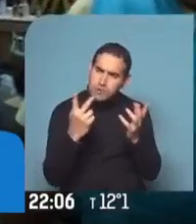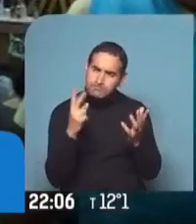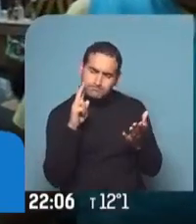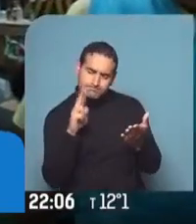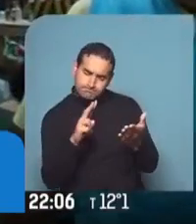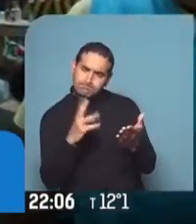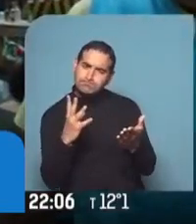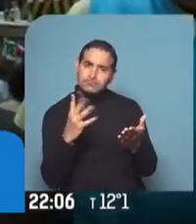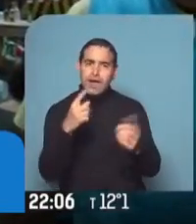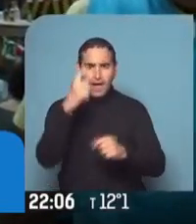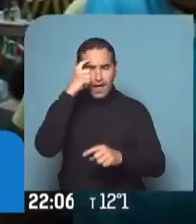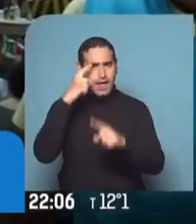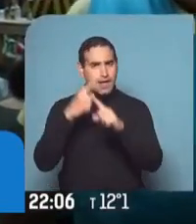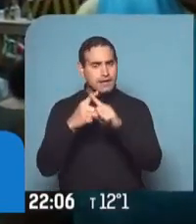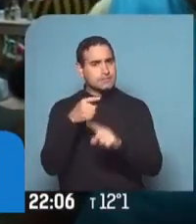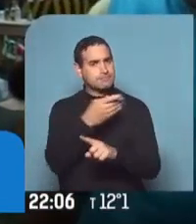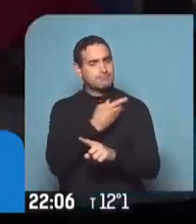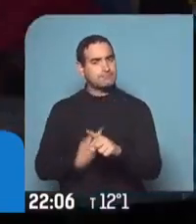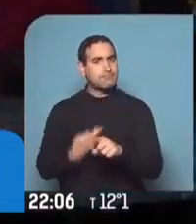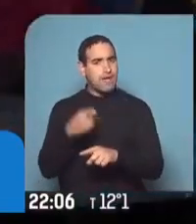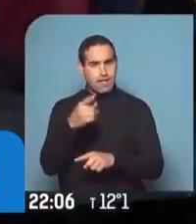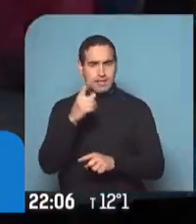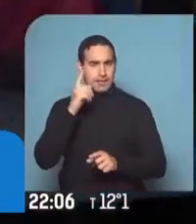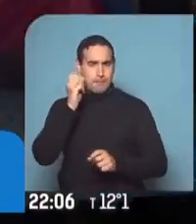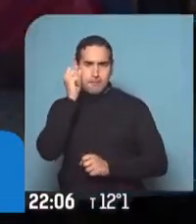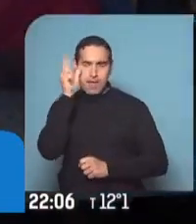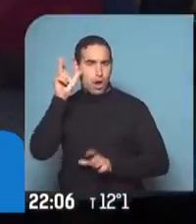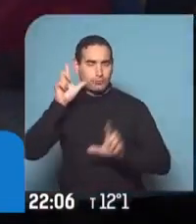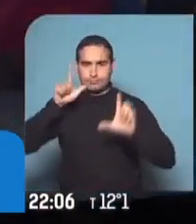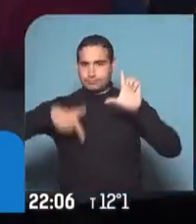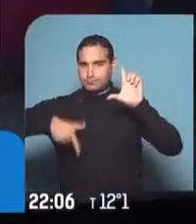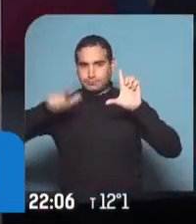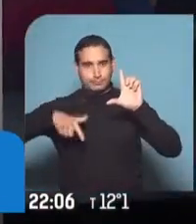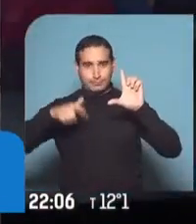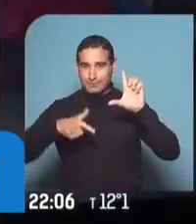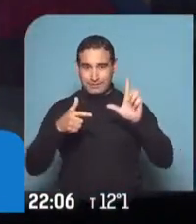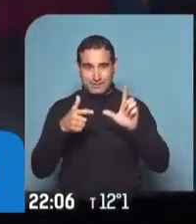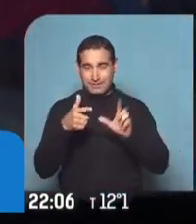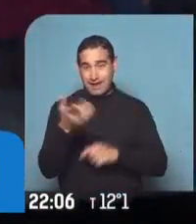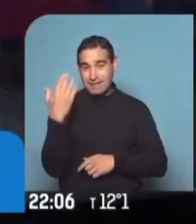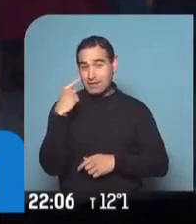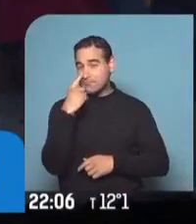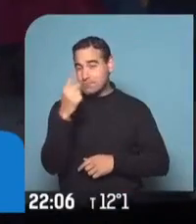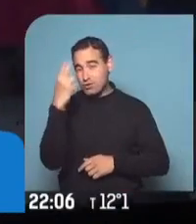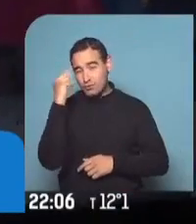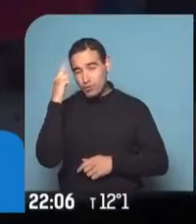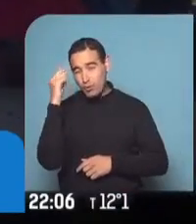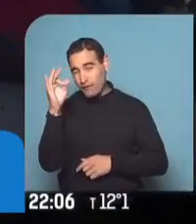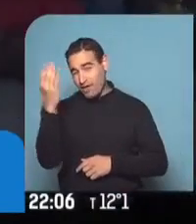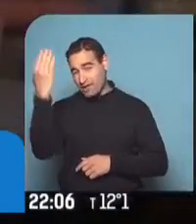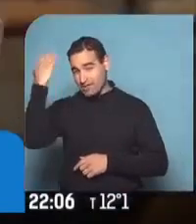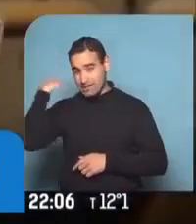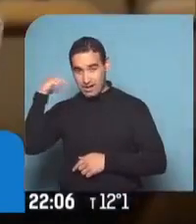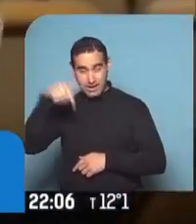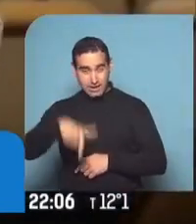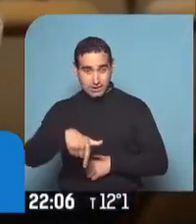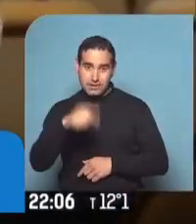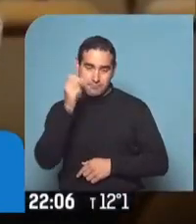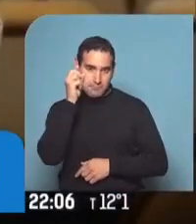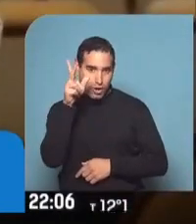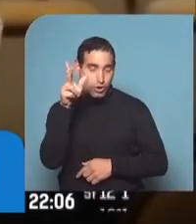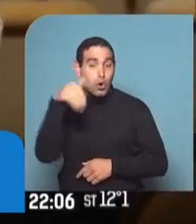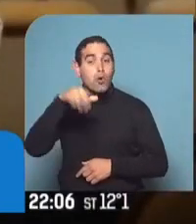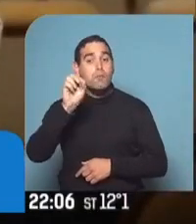ex capitán es el gobernante que peor imagen tuvo en su primer tramo de gestión desde 1990. Por su parte,